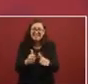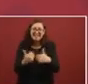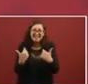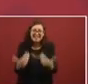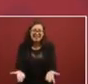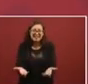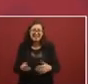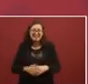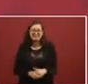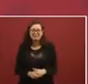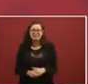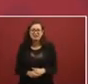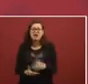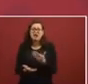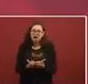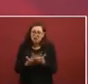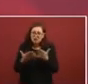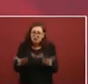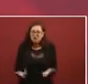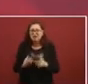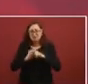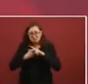Entonces, se está creando